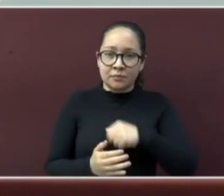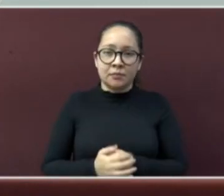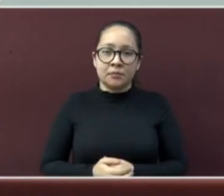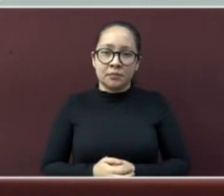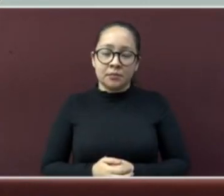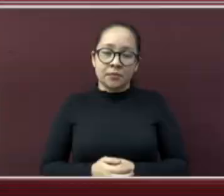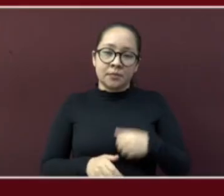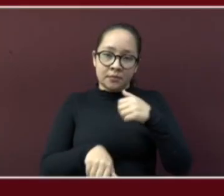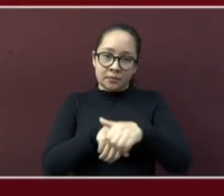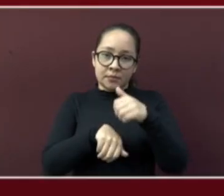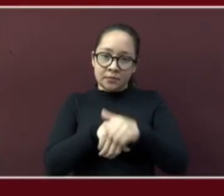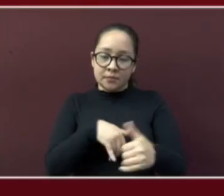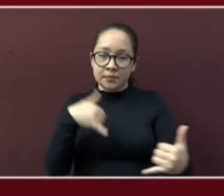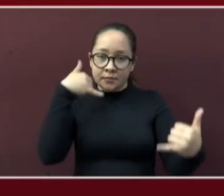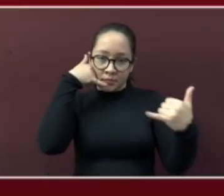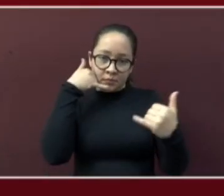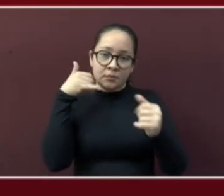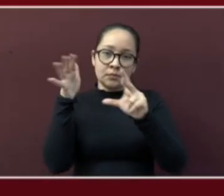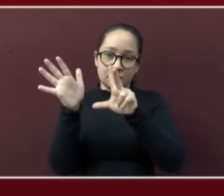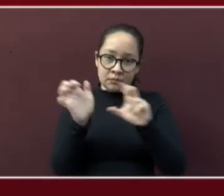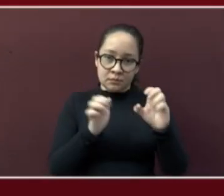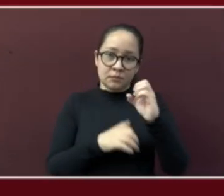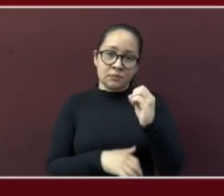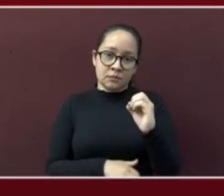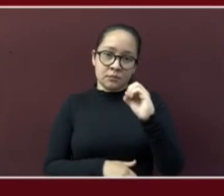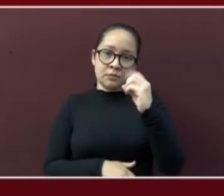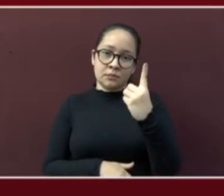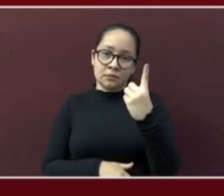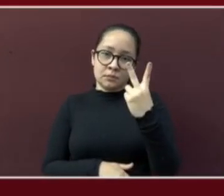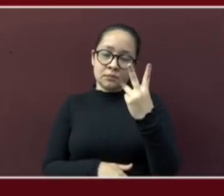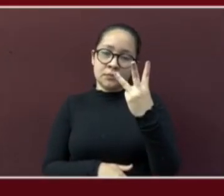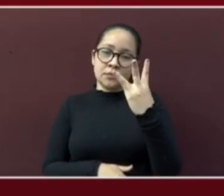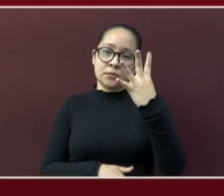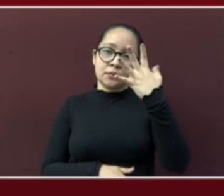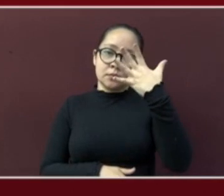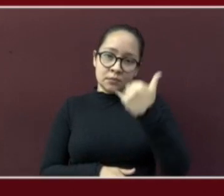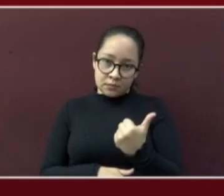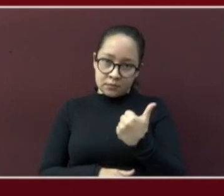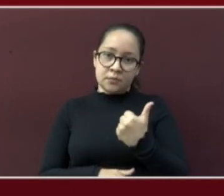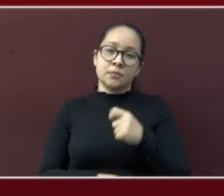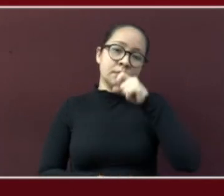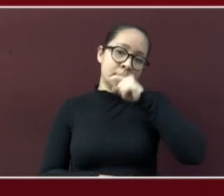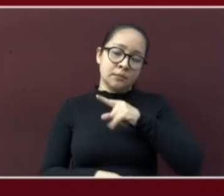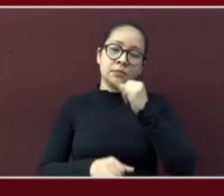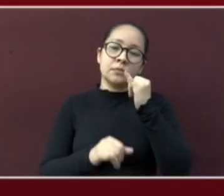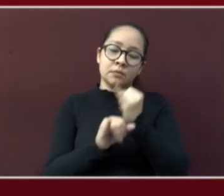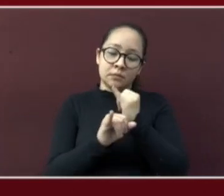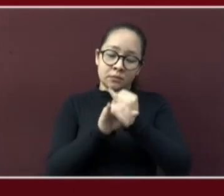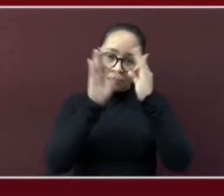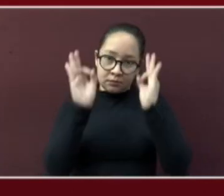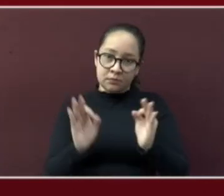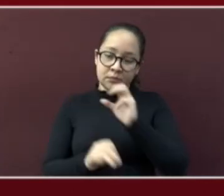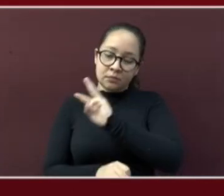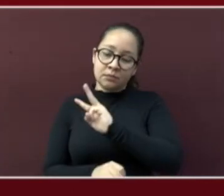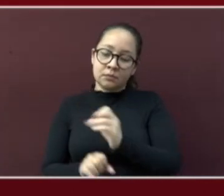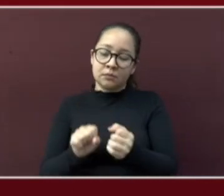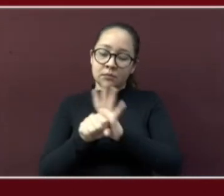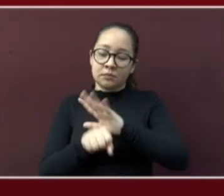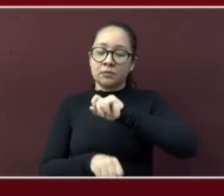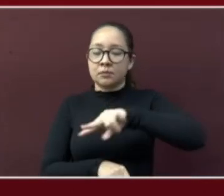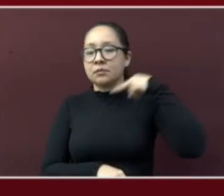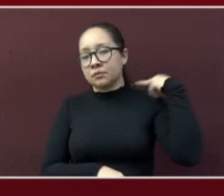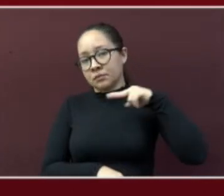el número de atención el 800 0 1 1 2 3 4 5 6 y la pagina coronavirus punto veracruz punto